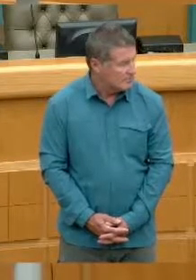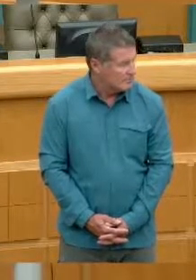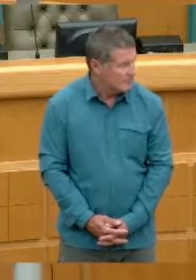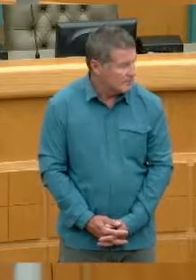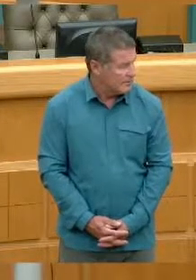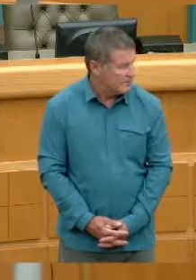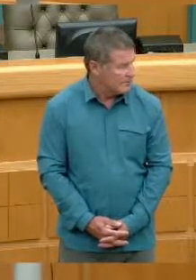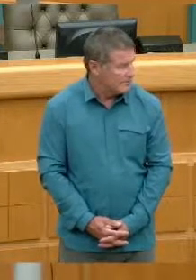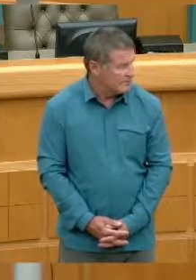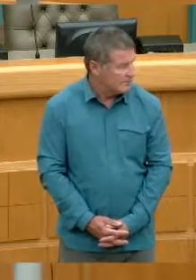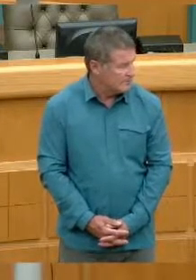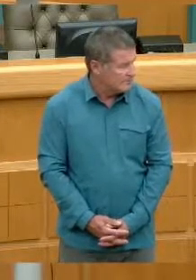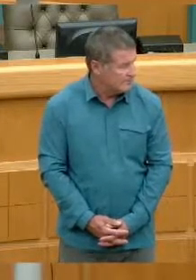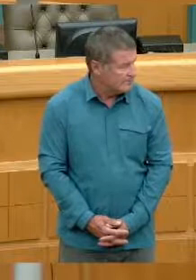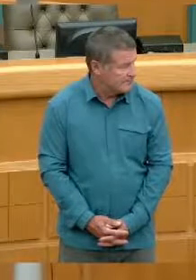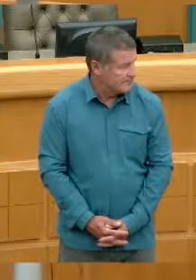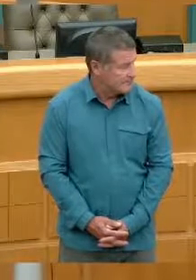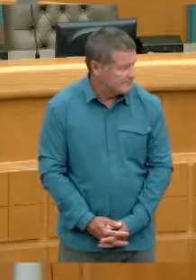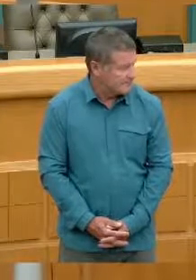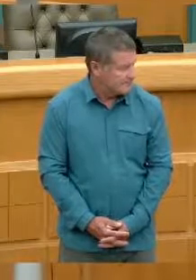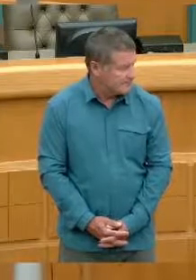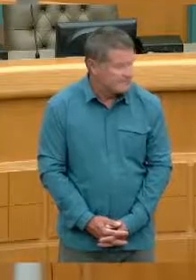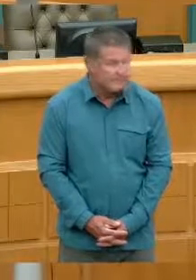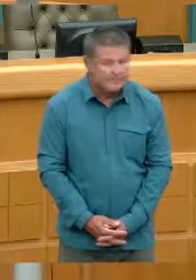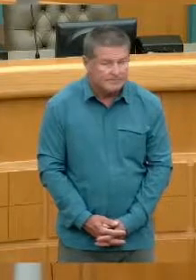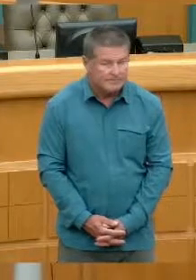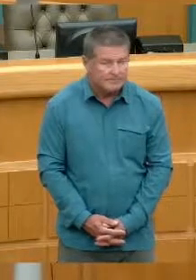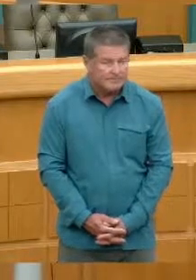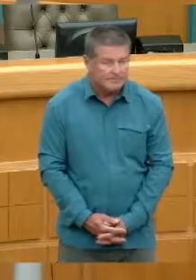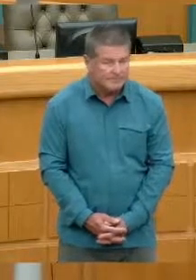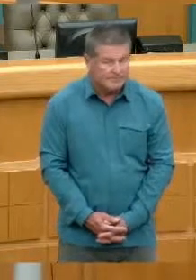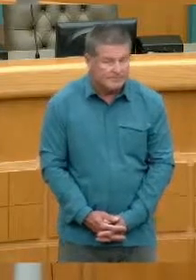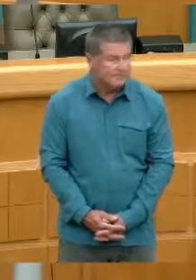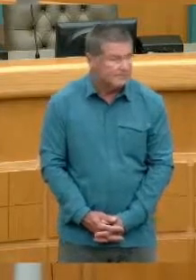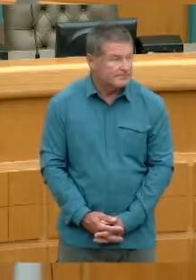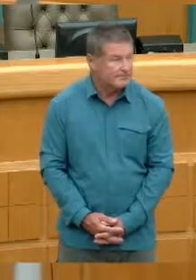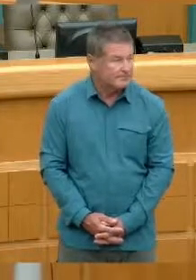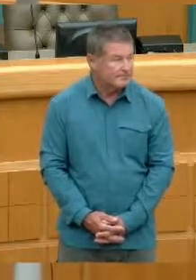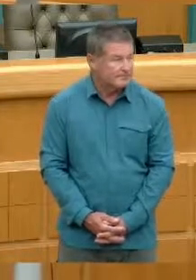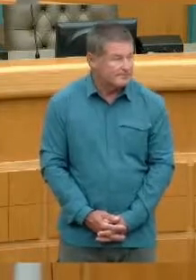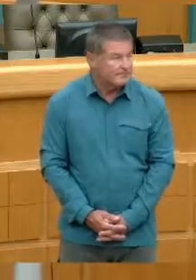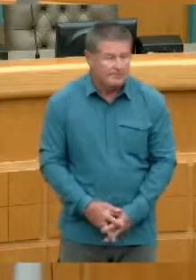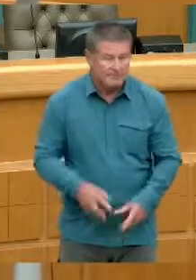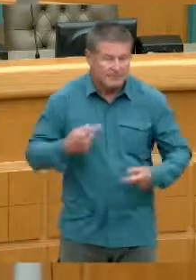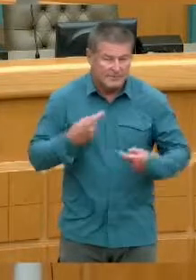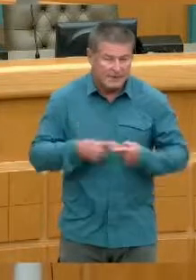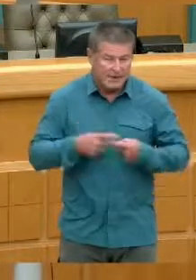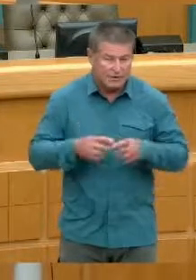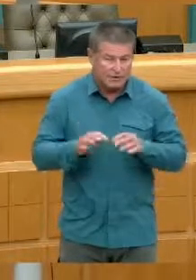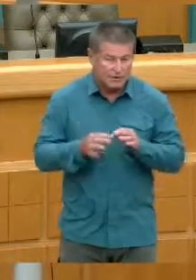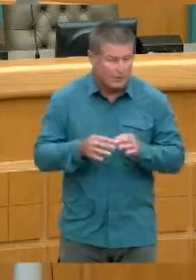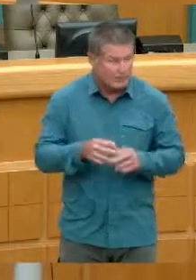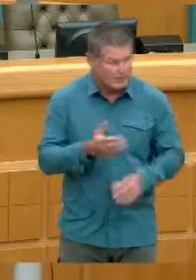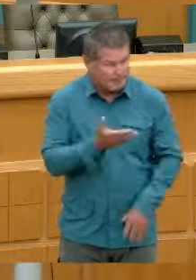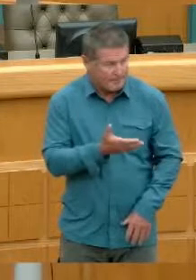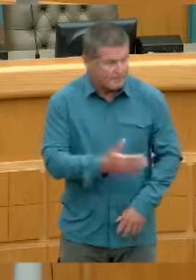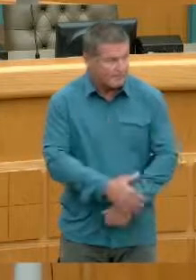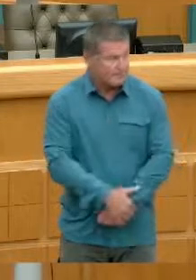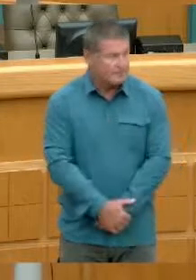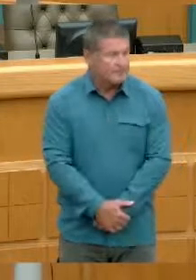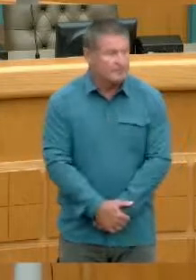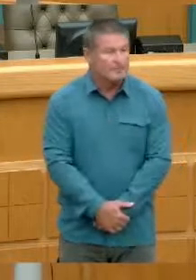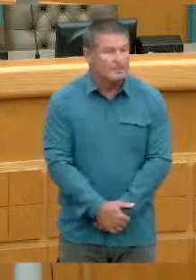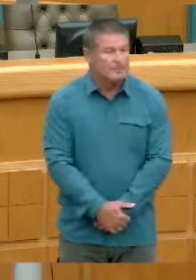estas prácticas de higiene a través del fin de semana y les explico algunas de las causas donde hay un riesgo menor,